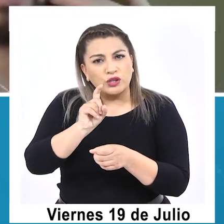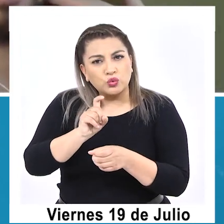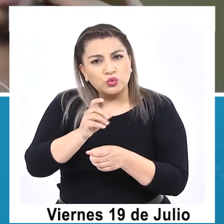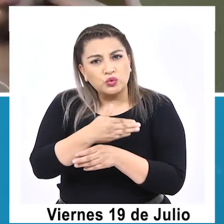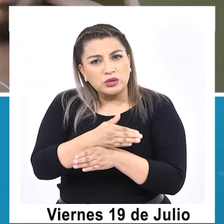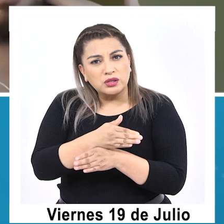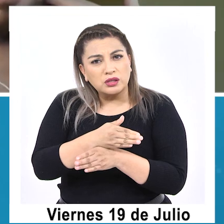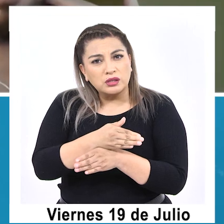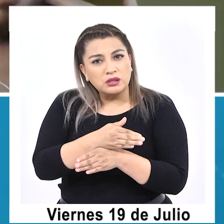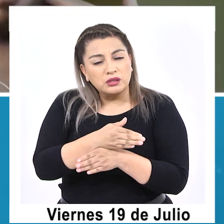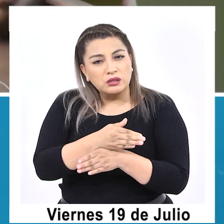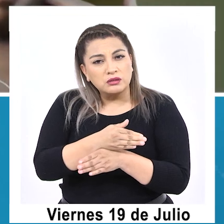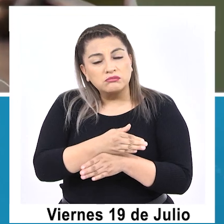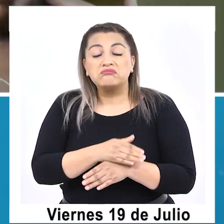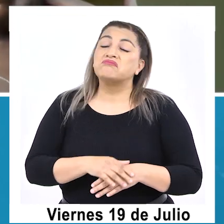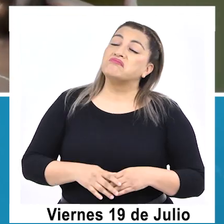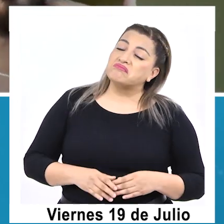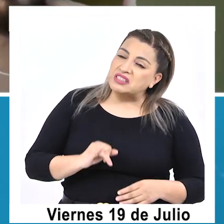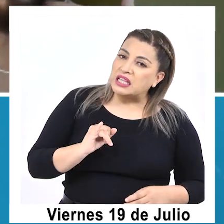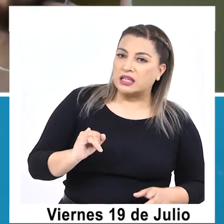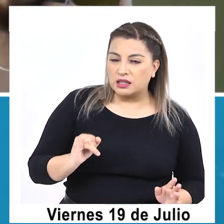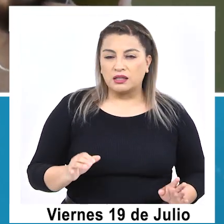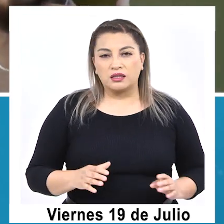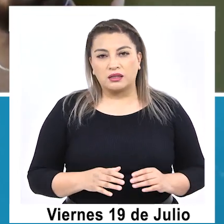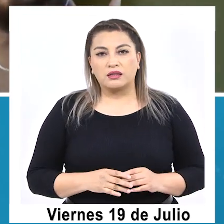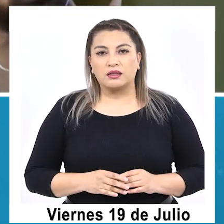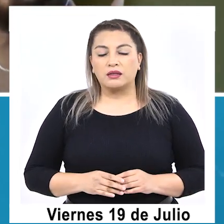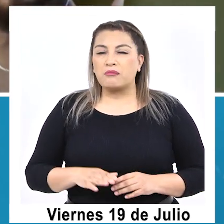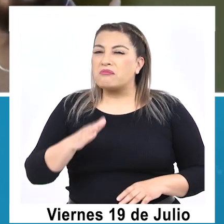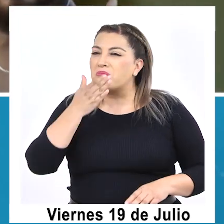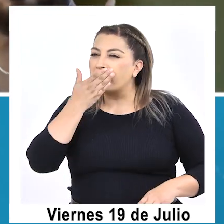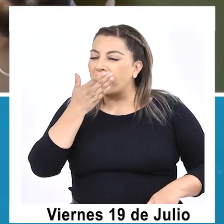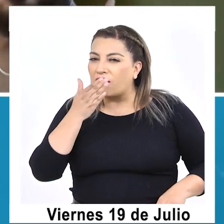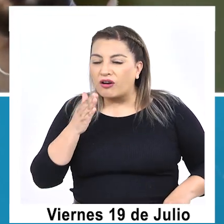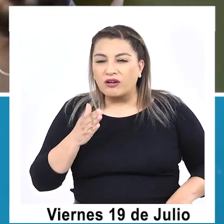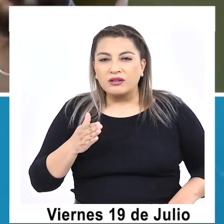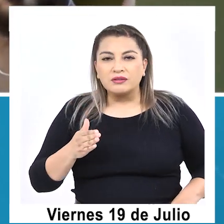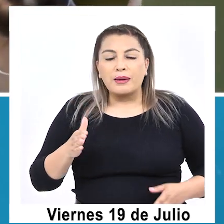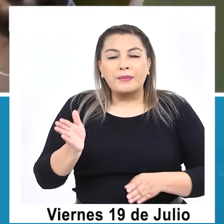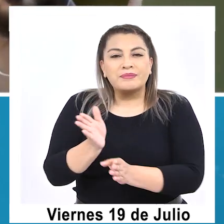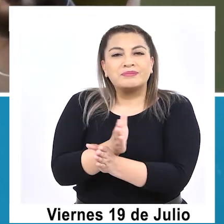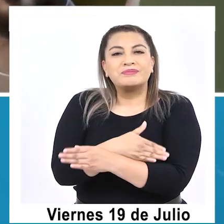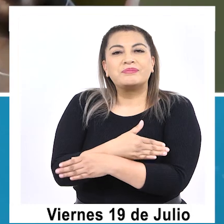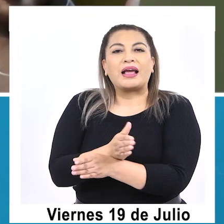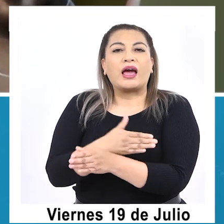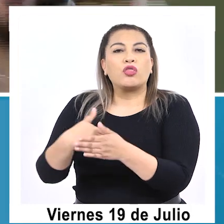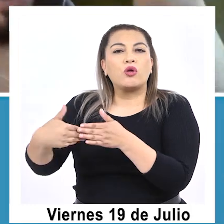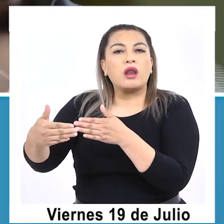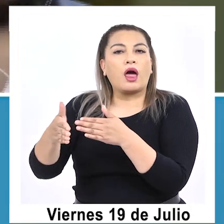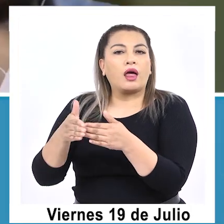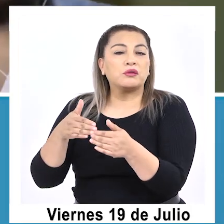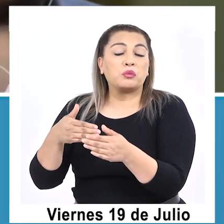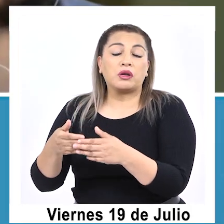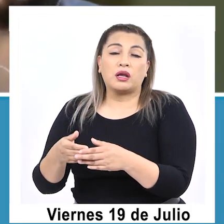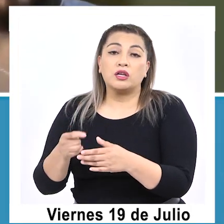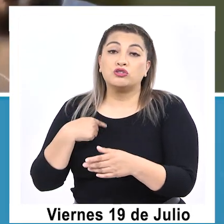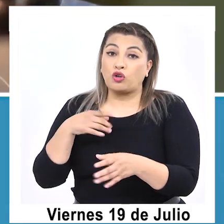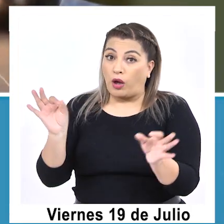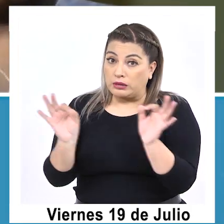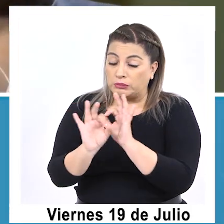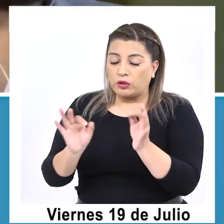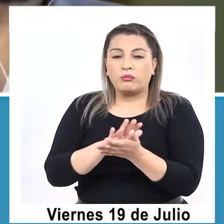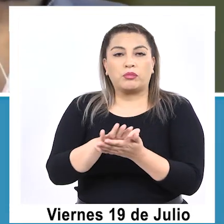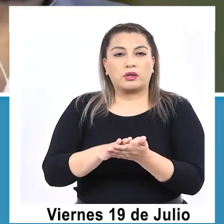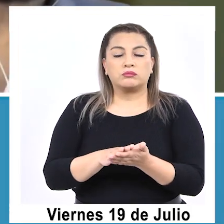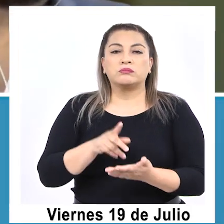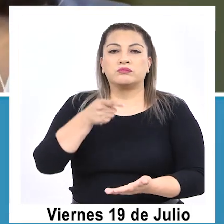lata. Sí, o sea, en el fondo idealmente siempre tenemos que privilegiar lo natural, pero yo Ya. siempre explico, si